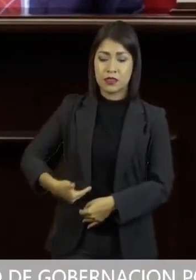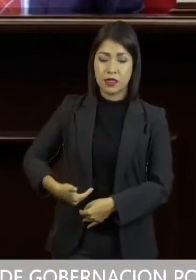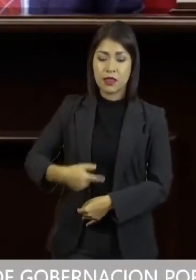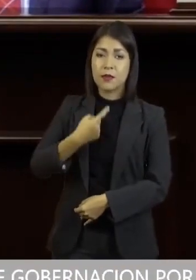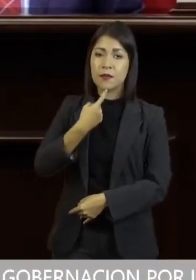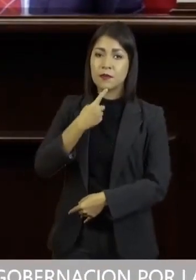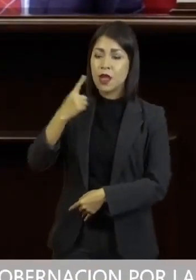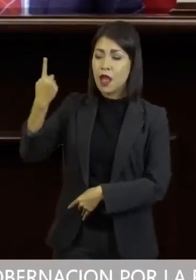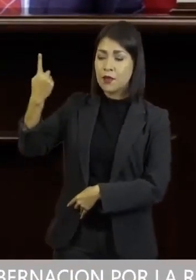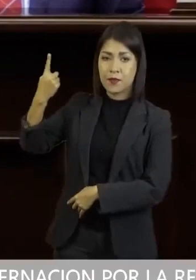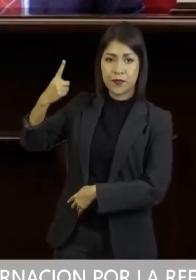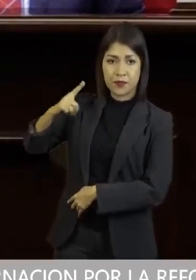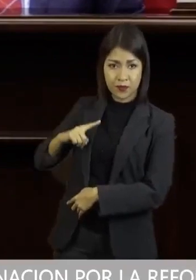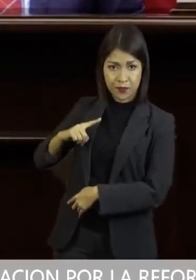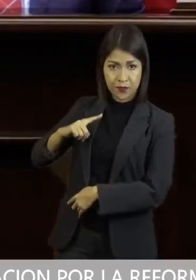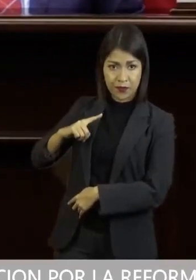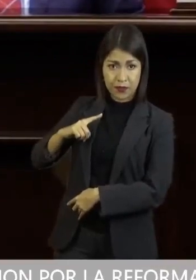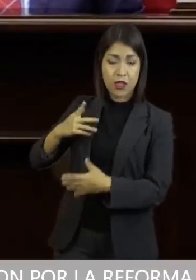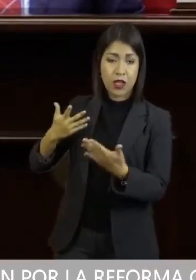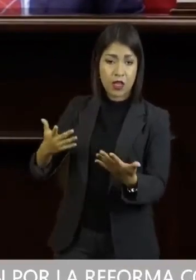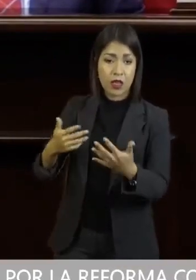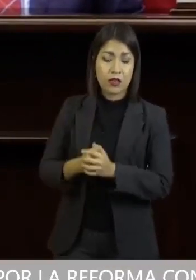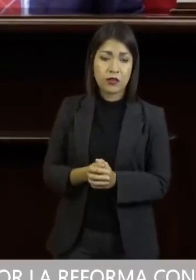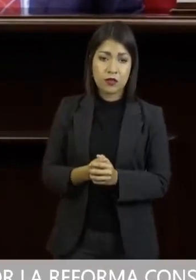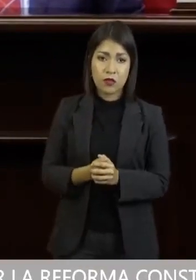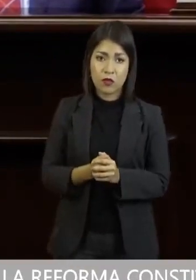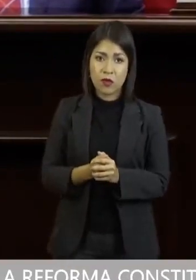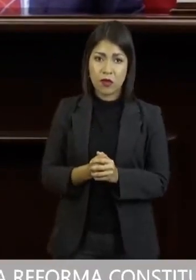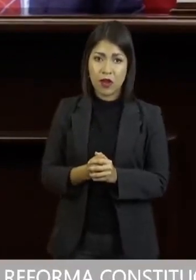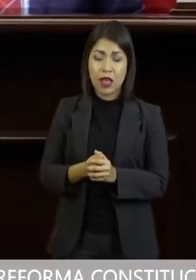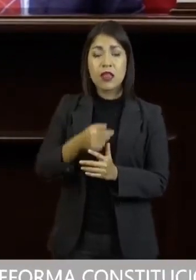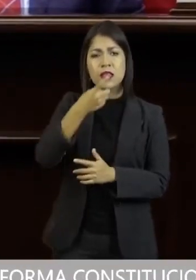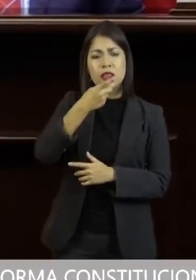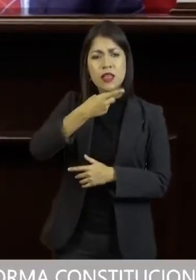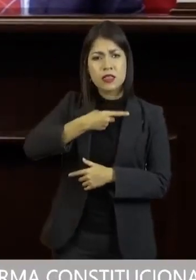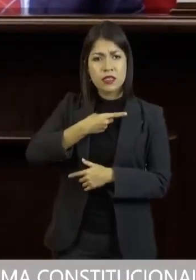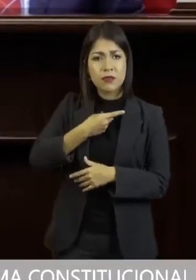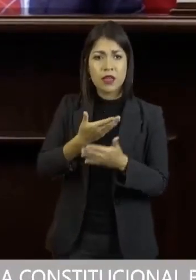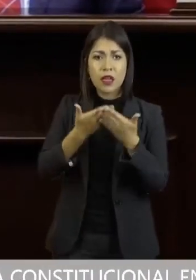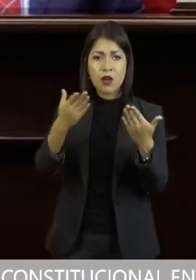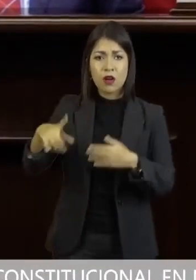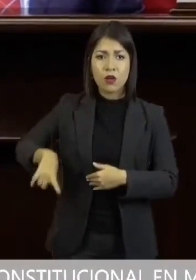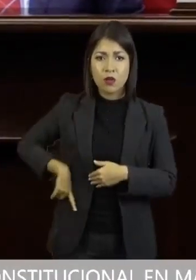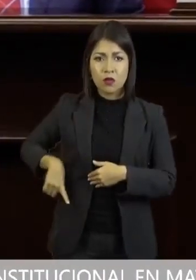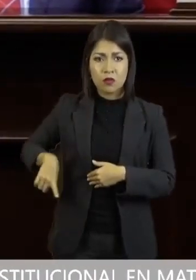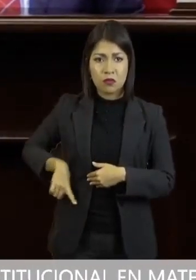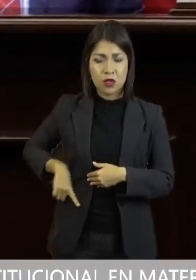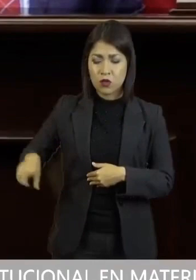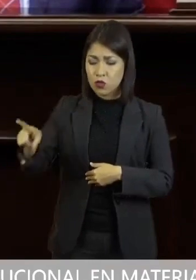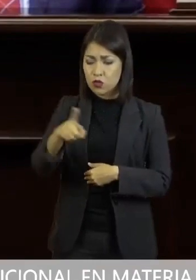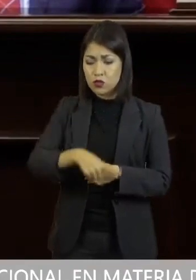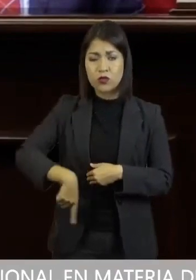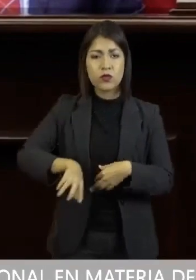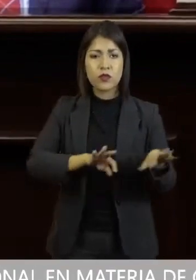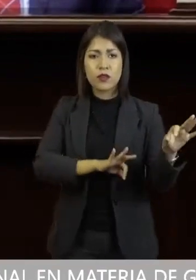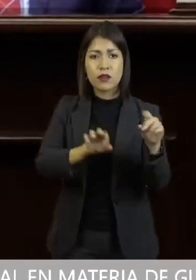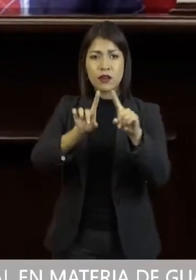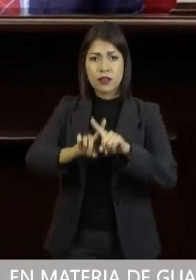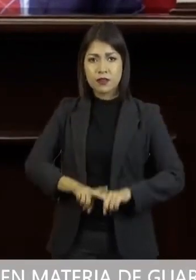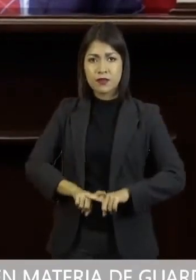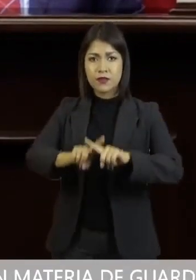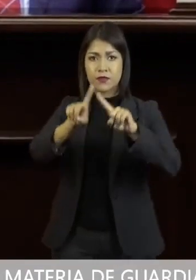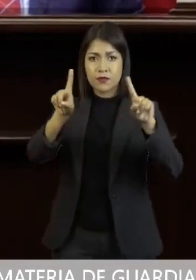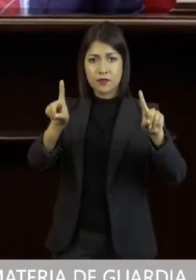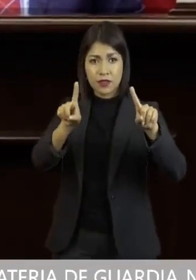la República, quien me ha dicho que este gobierno tiene que actuar de distinta manera,